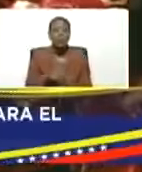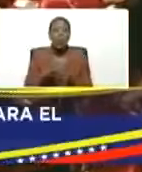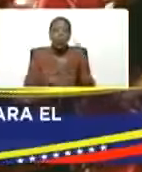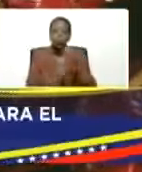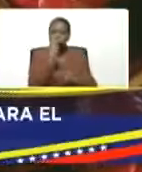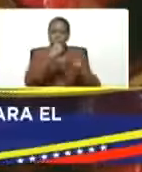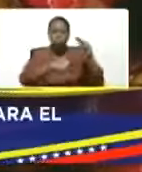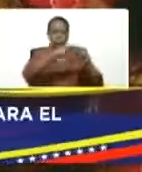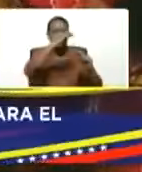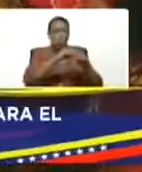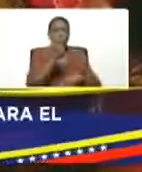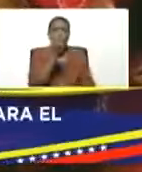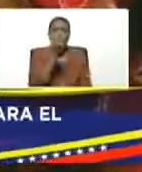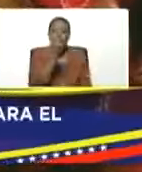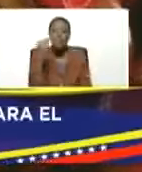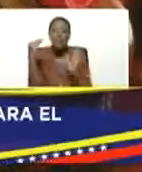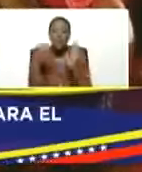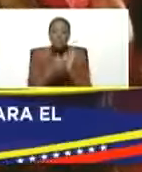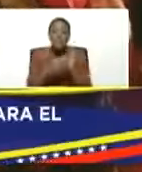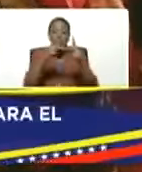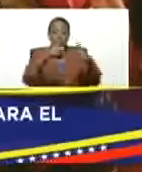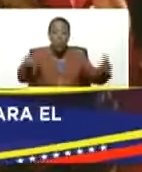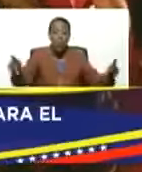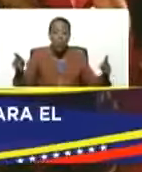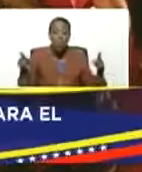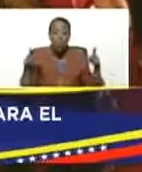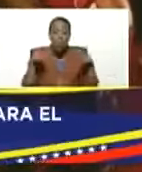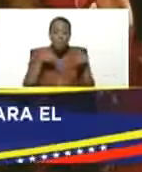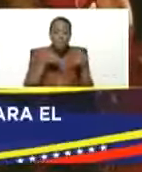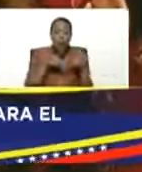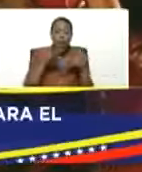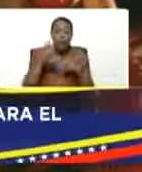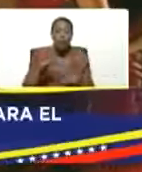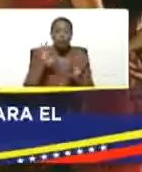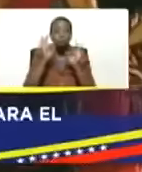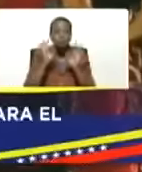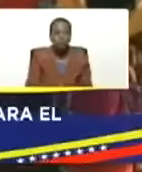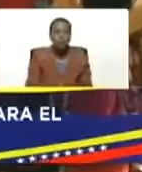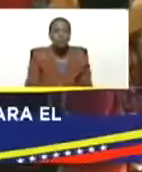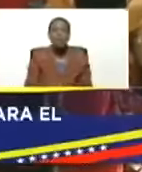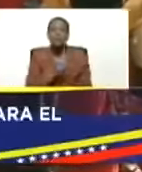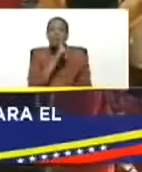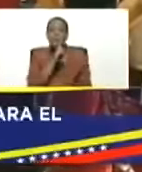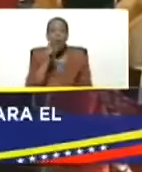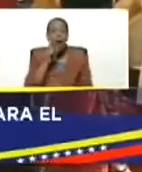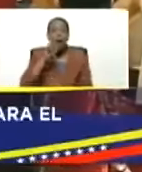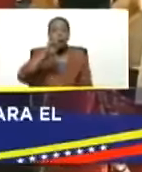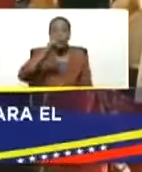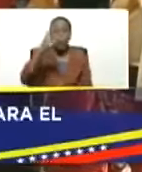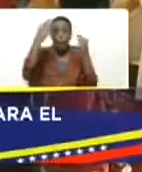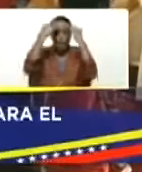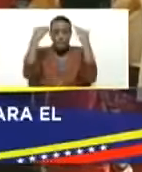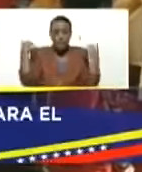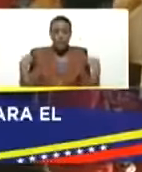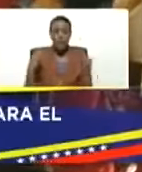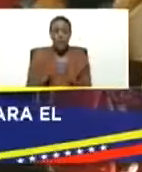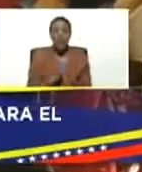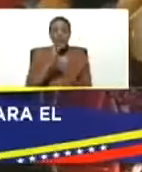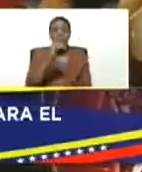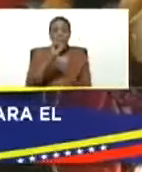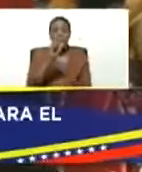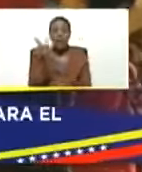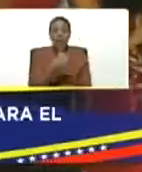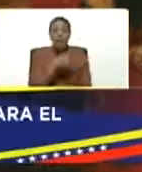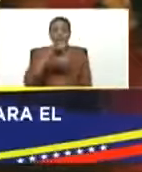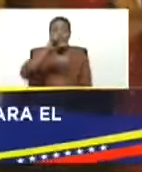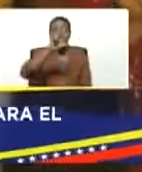Construcción, 11.000 en terreno de este nuevo hospital Virgen del Valle, del municipio Díaz, del estado